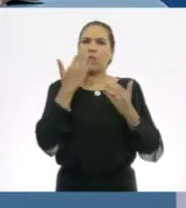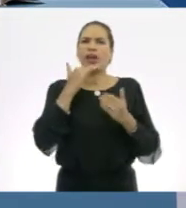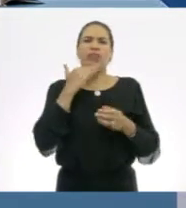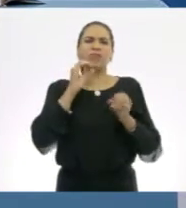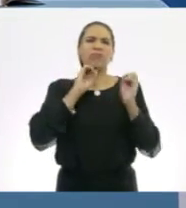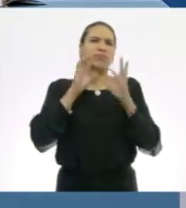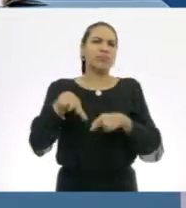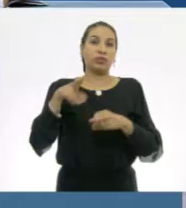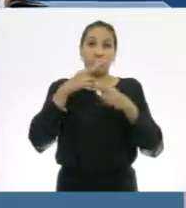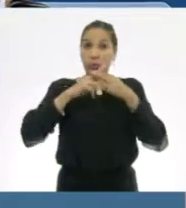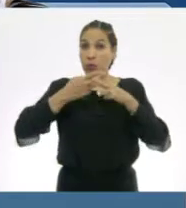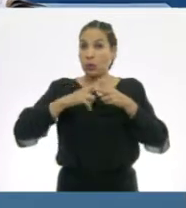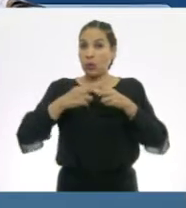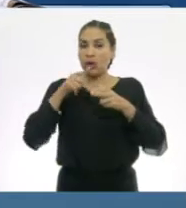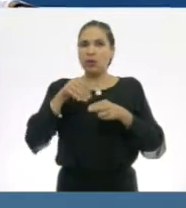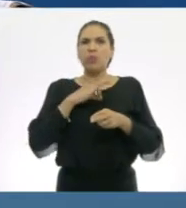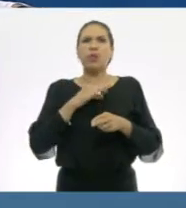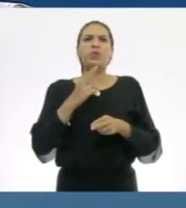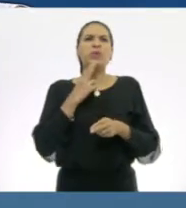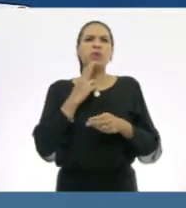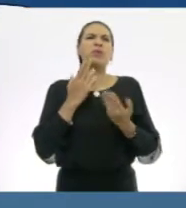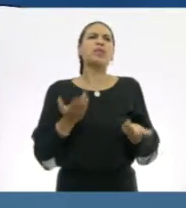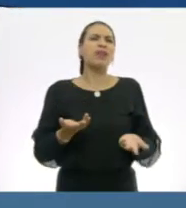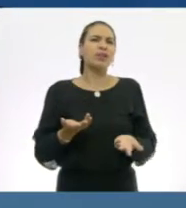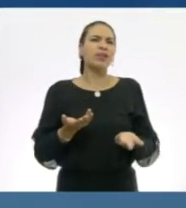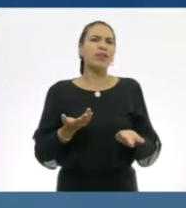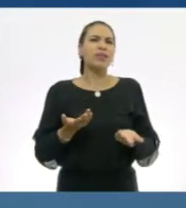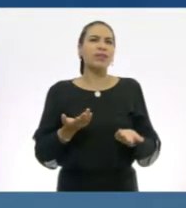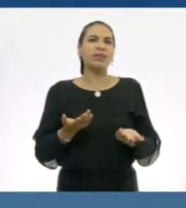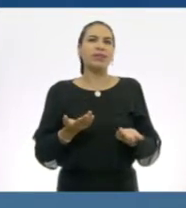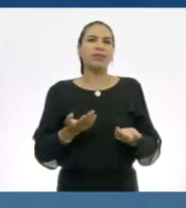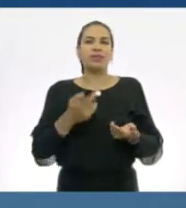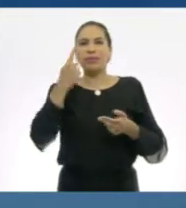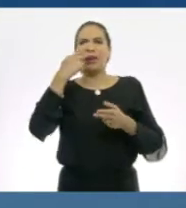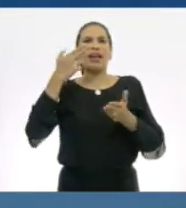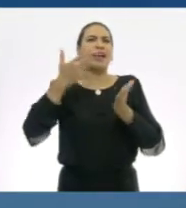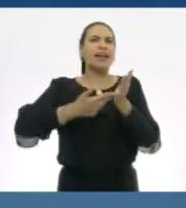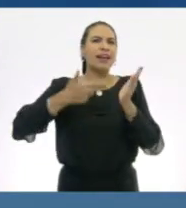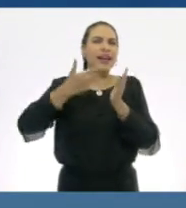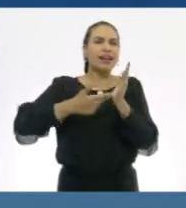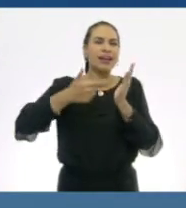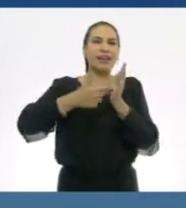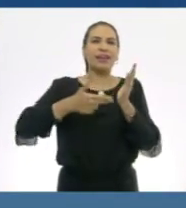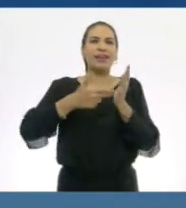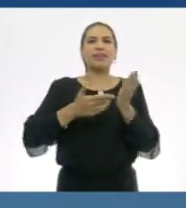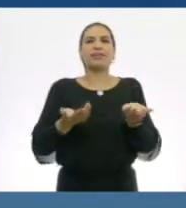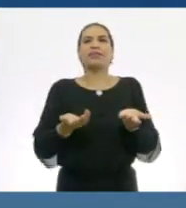desperdicio. Los huesos los podríamos utilizar también como herramientas,